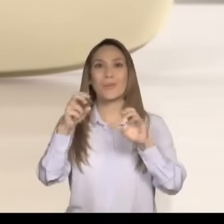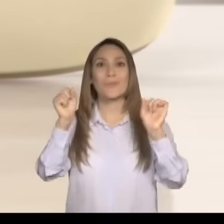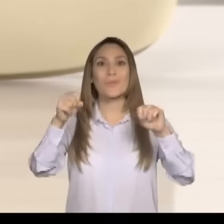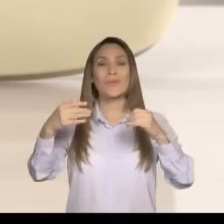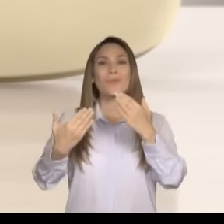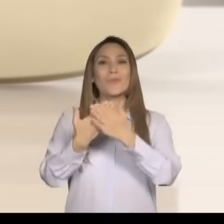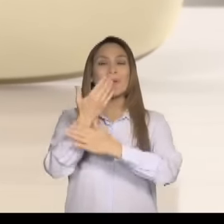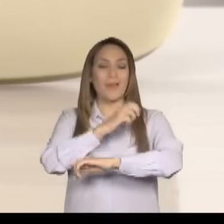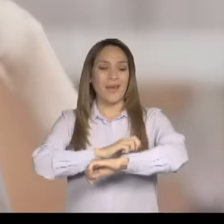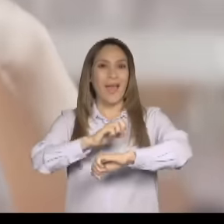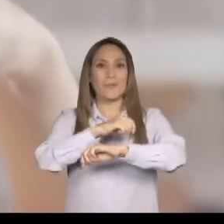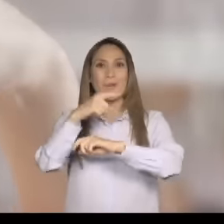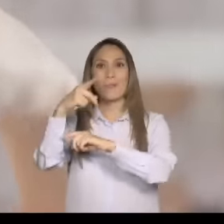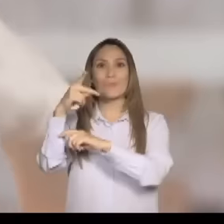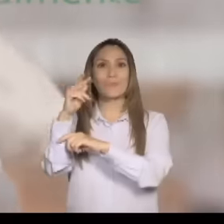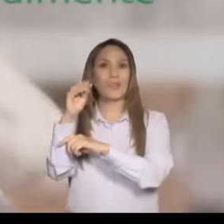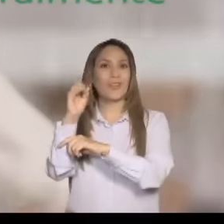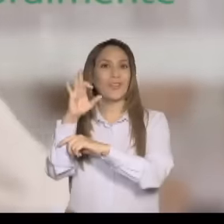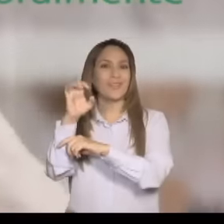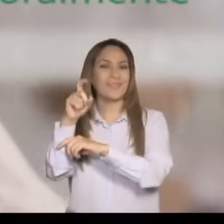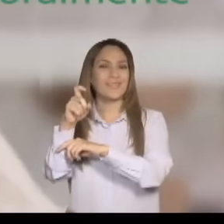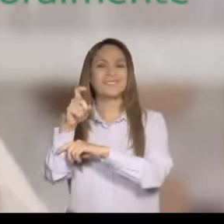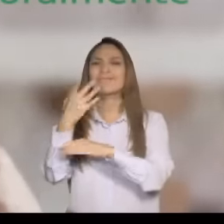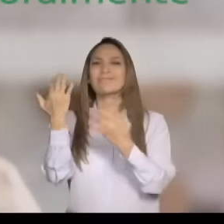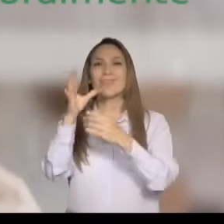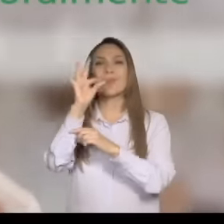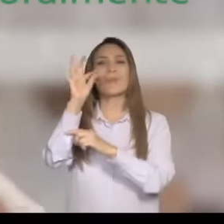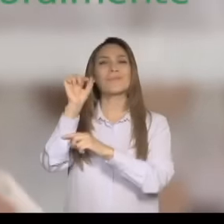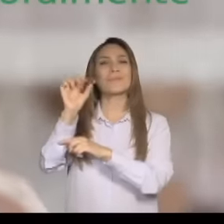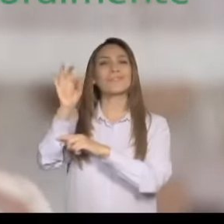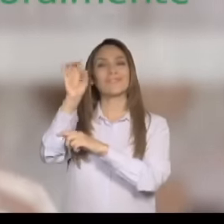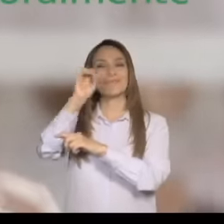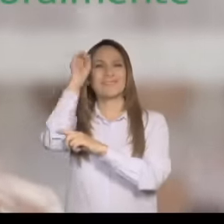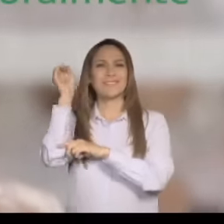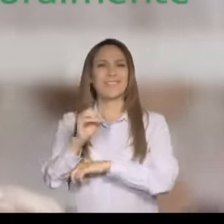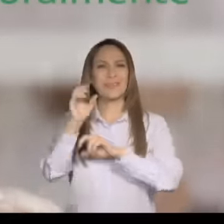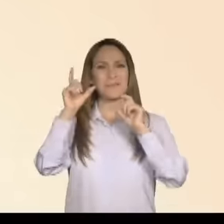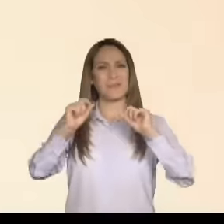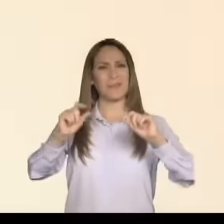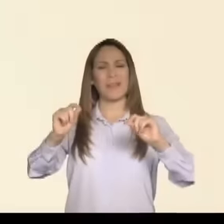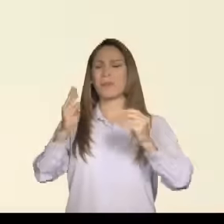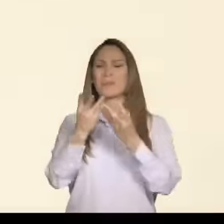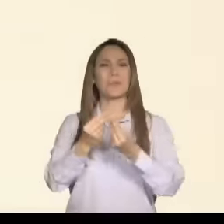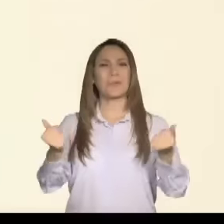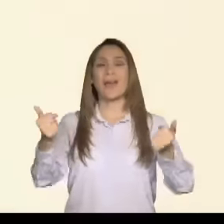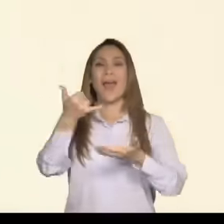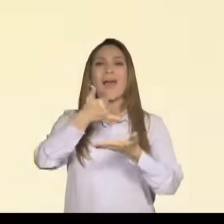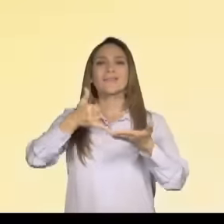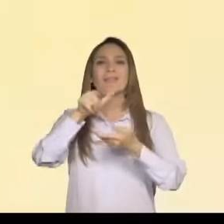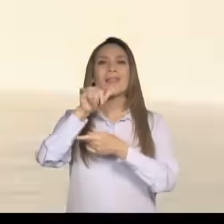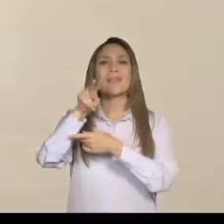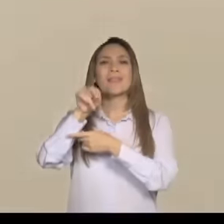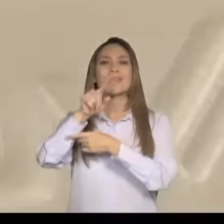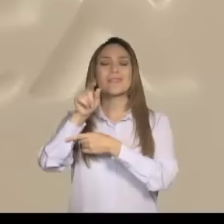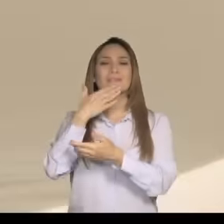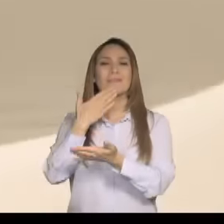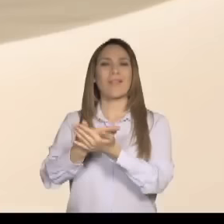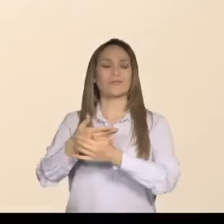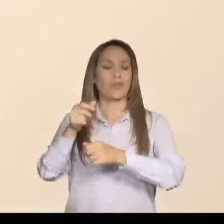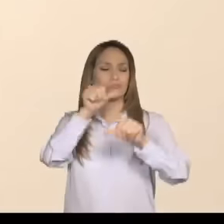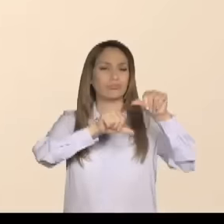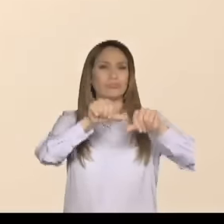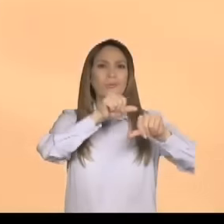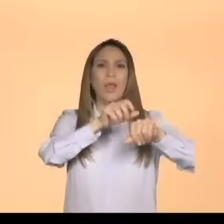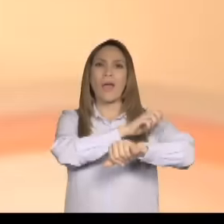Explora el nuevo Protex. Elimina el 99.9% de bacterias naturalmente con aceite de linaza, que fortalece